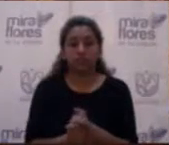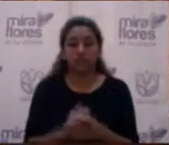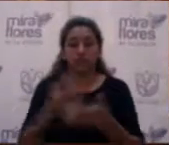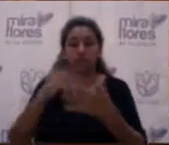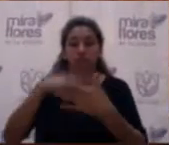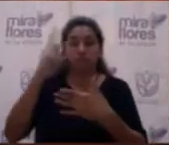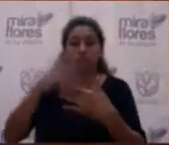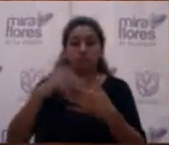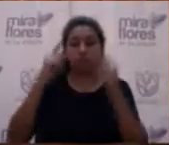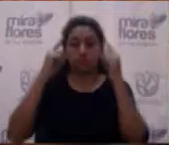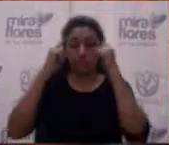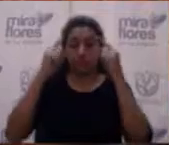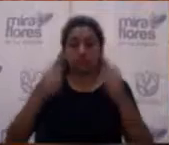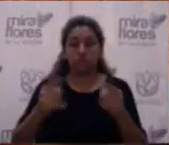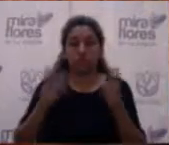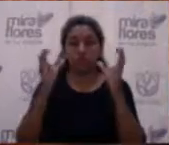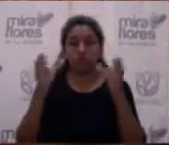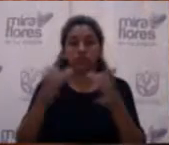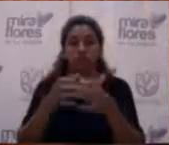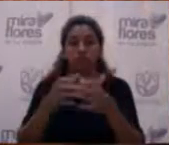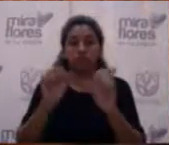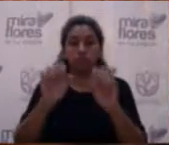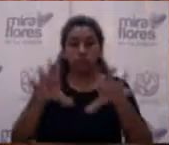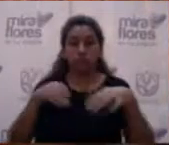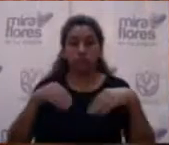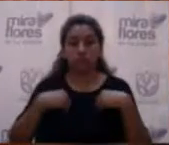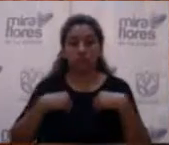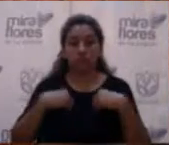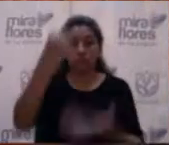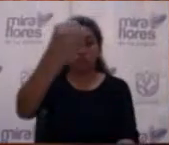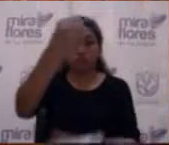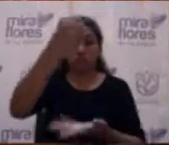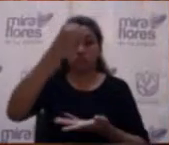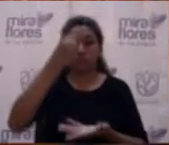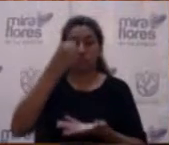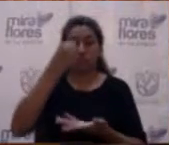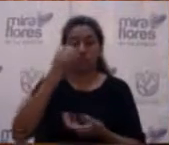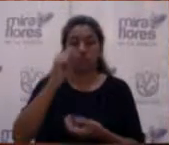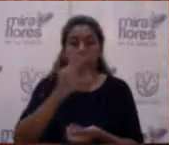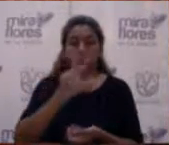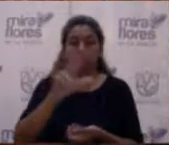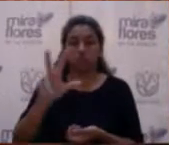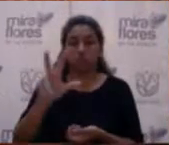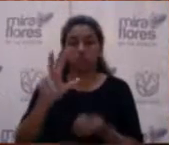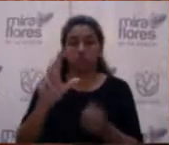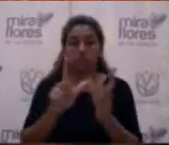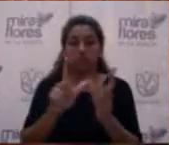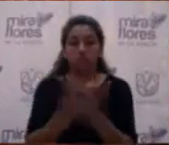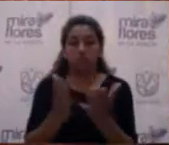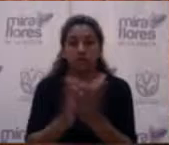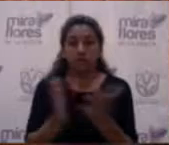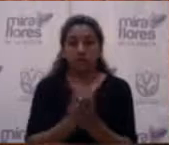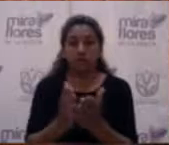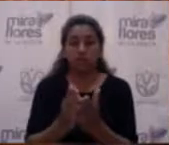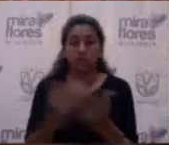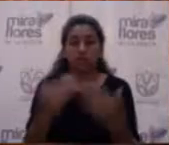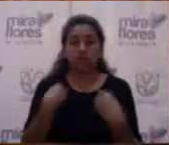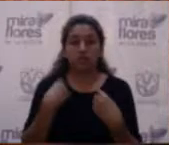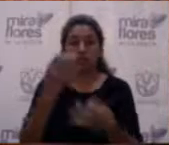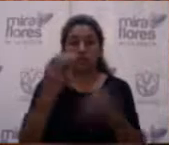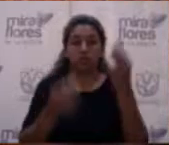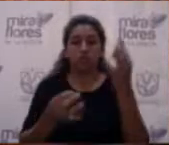Proyecto de acuerdo de consejo que acepta la donación consistente en 33 libros de diversos autores valorizados